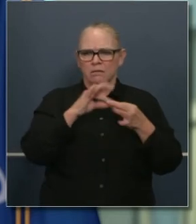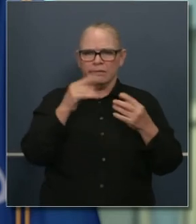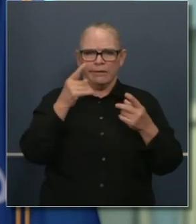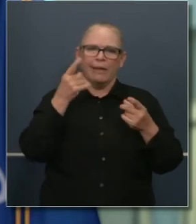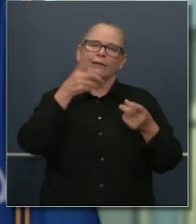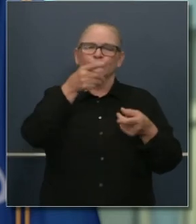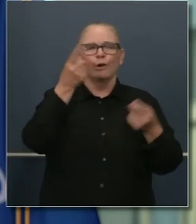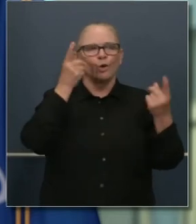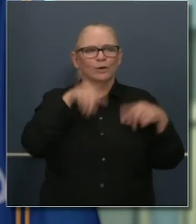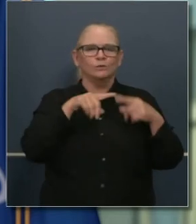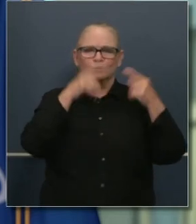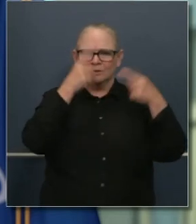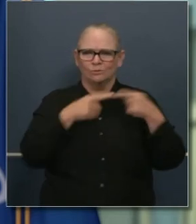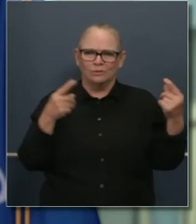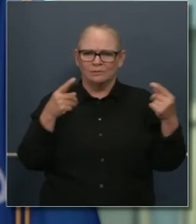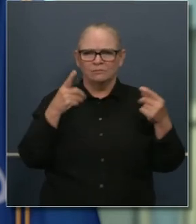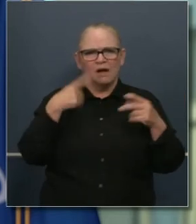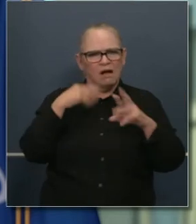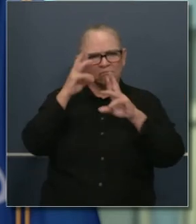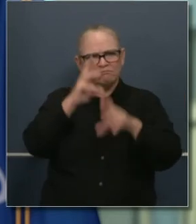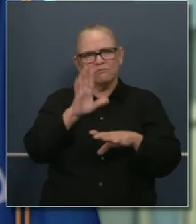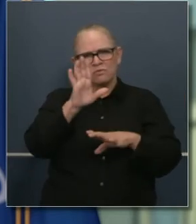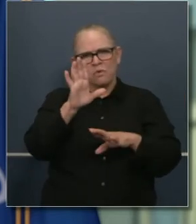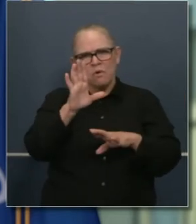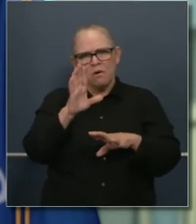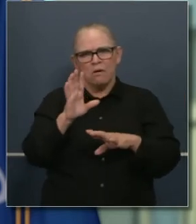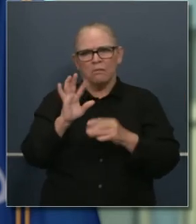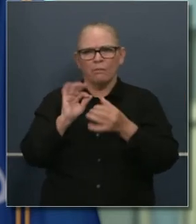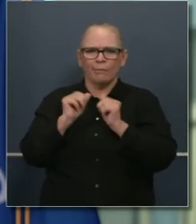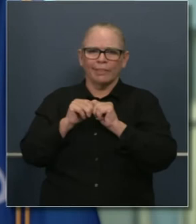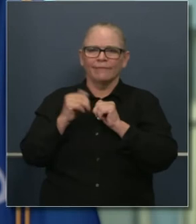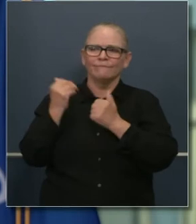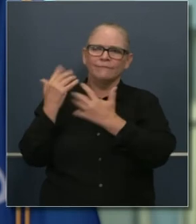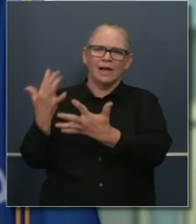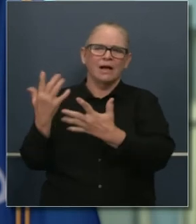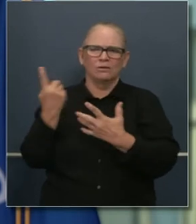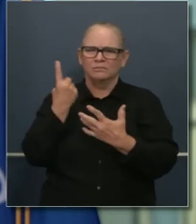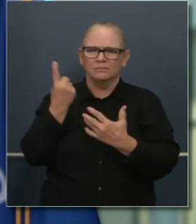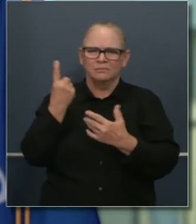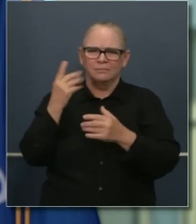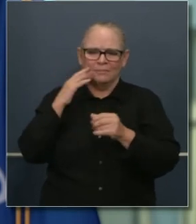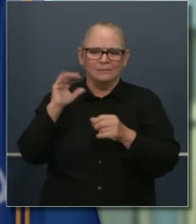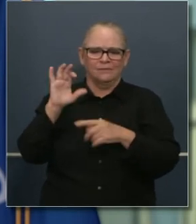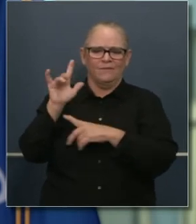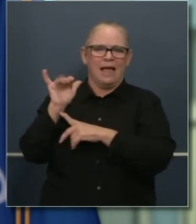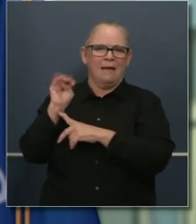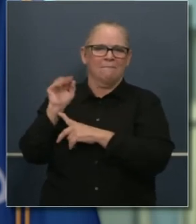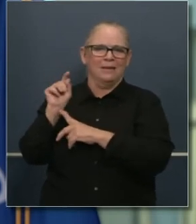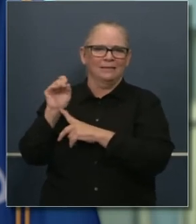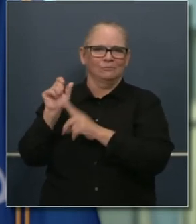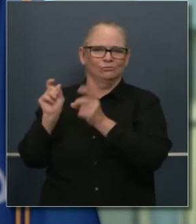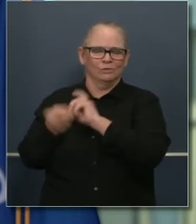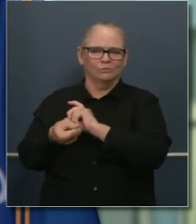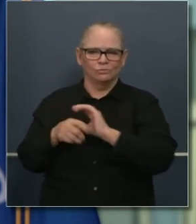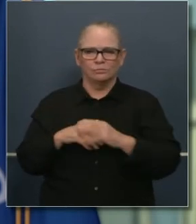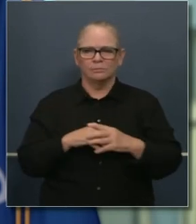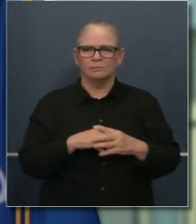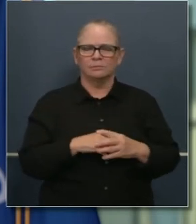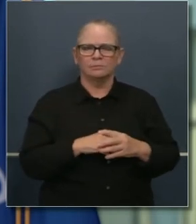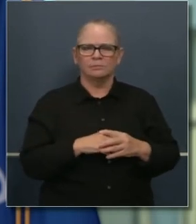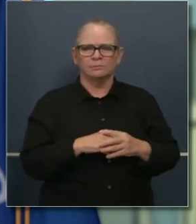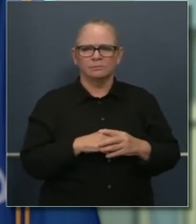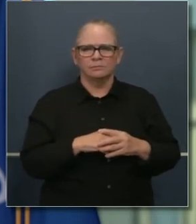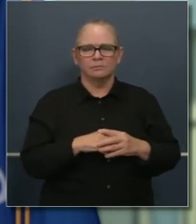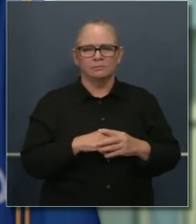en estar en desacuerdo con respecto a los incendios esto está creando